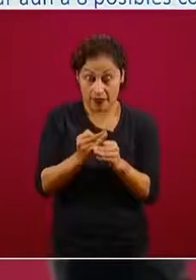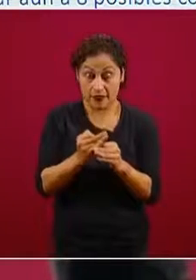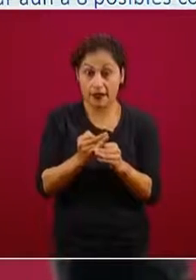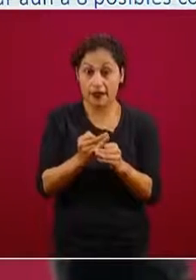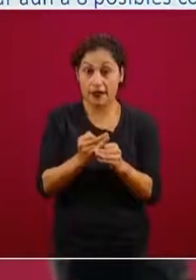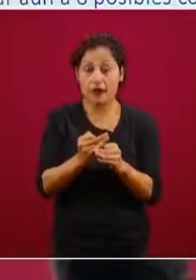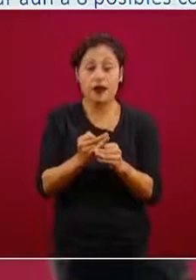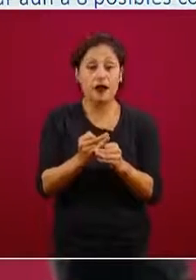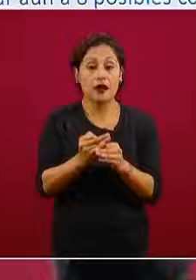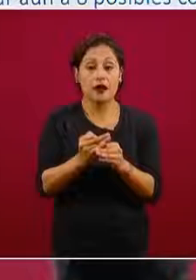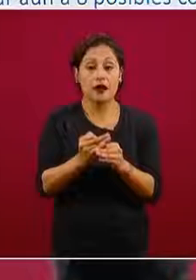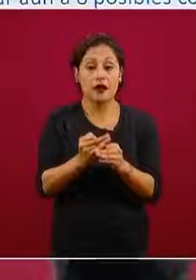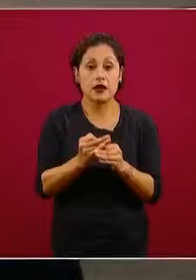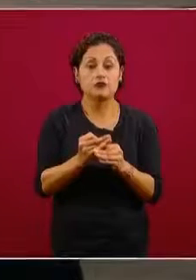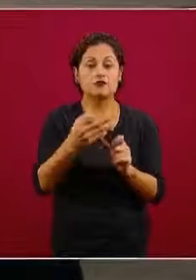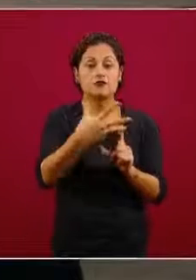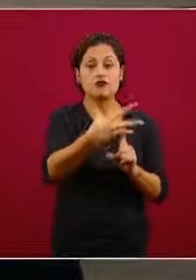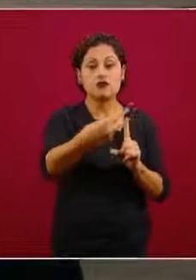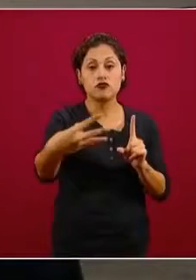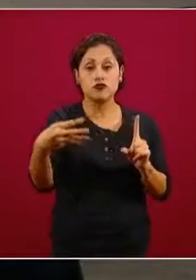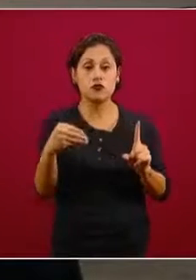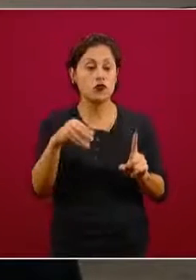el corte del día de hoy,